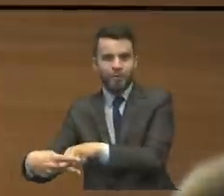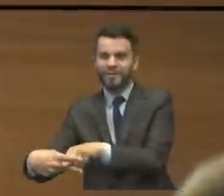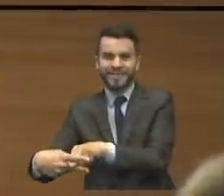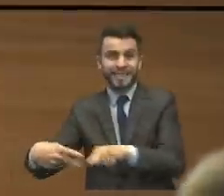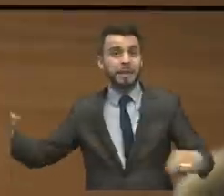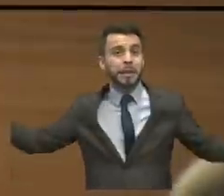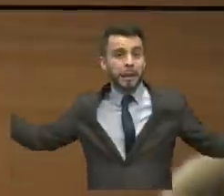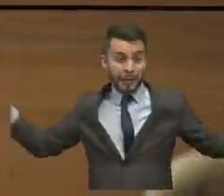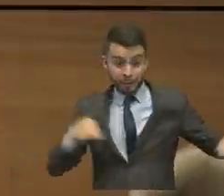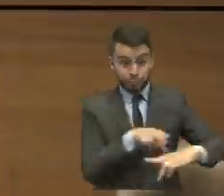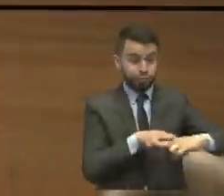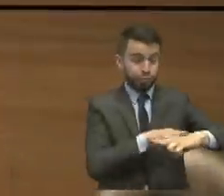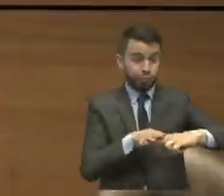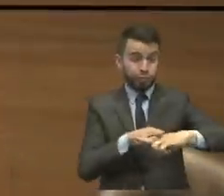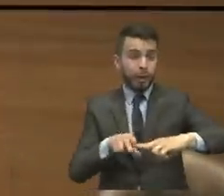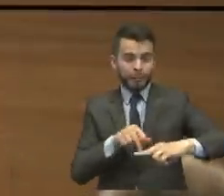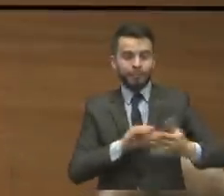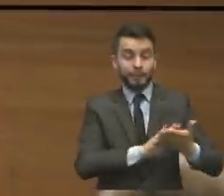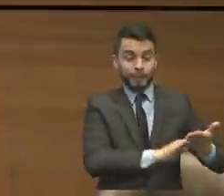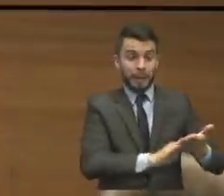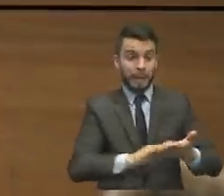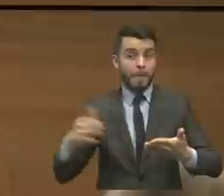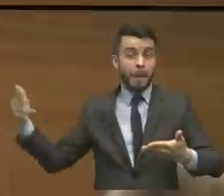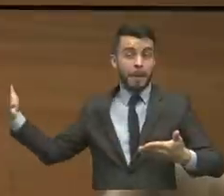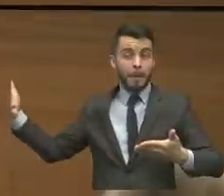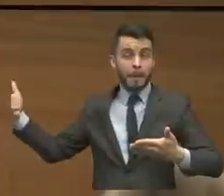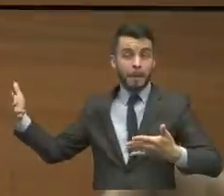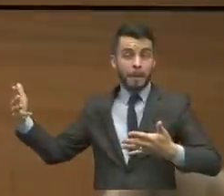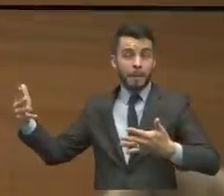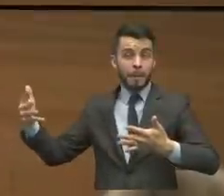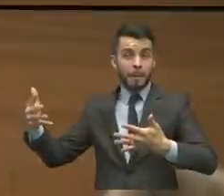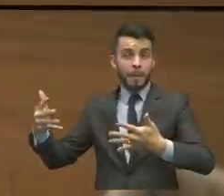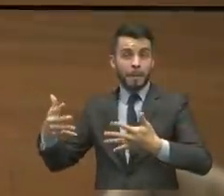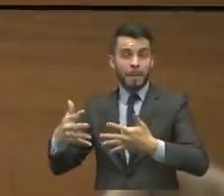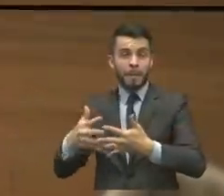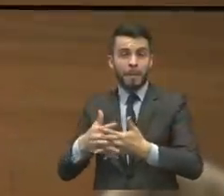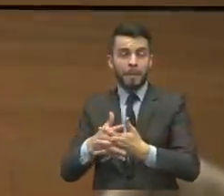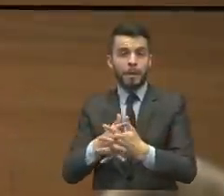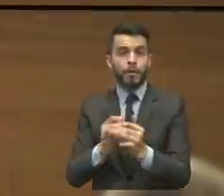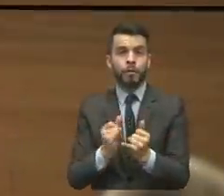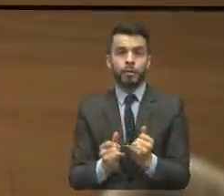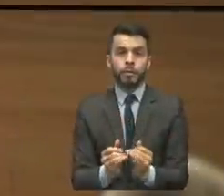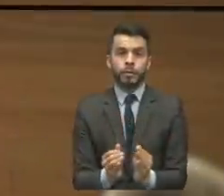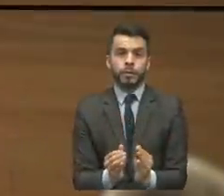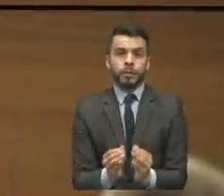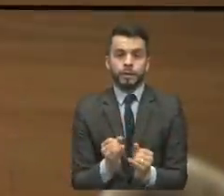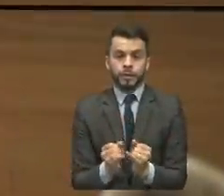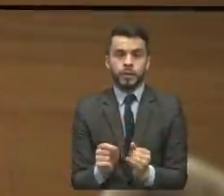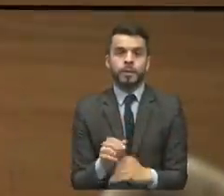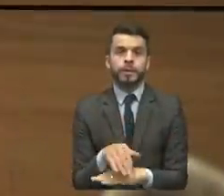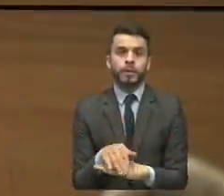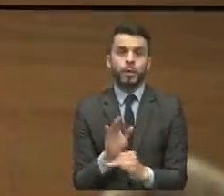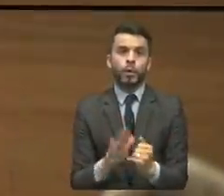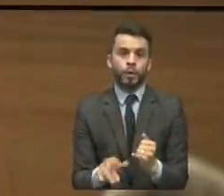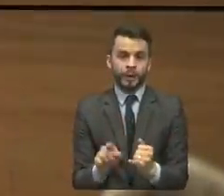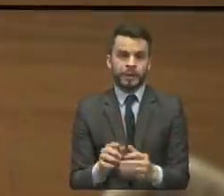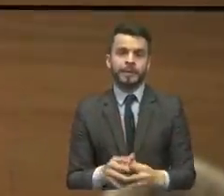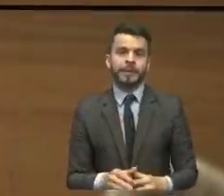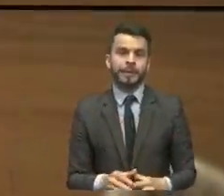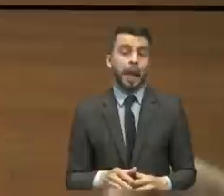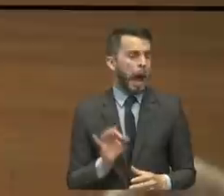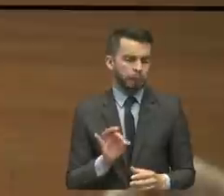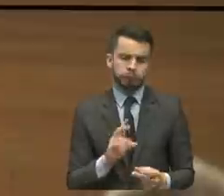obras para que se complementen y no para que compitan en obra al mismo tiempo sobre el mismo tramo del corredor.